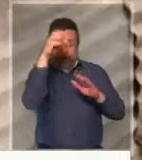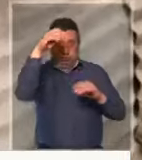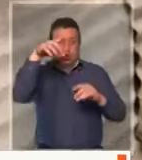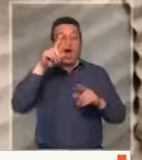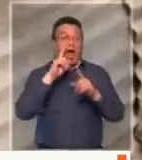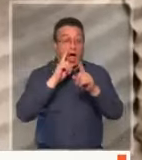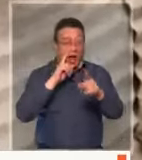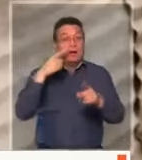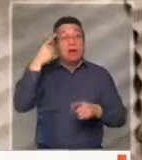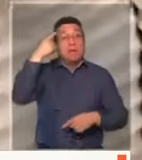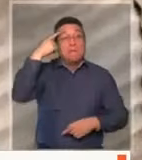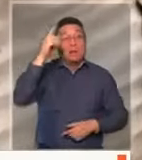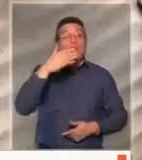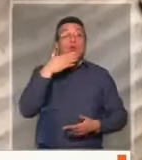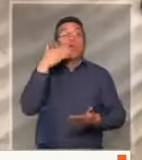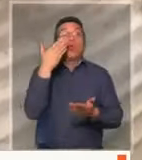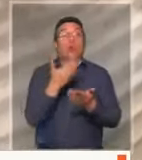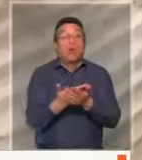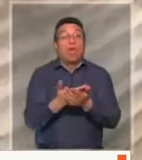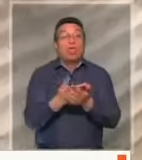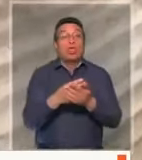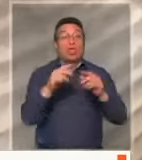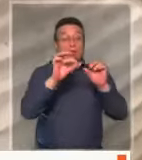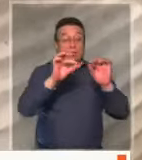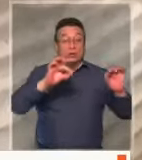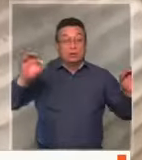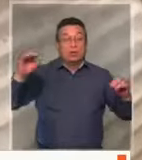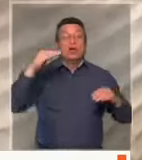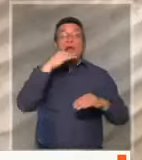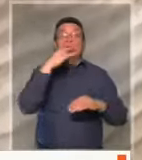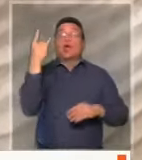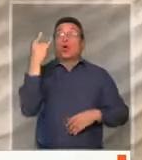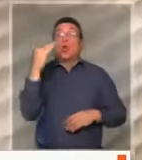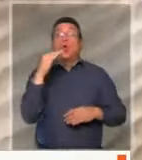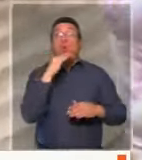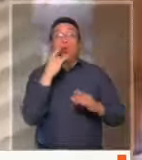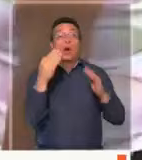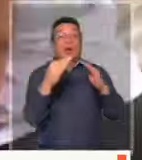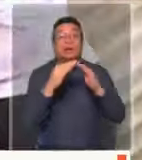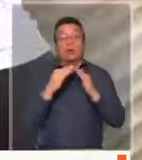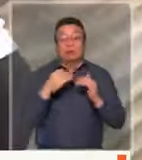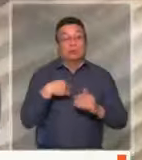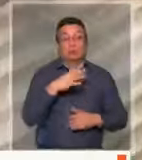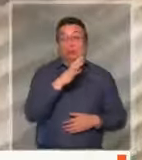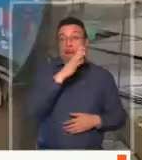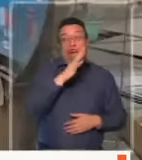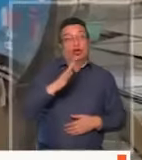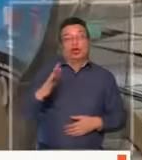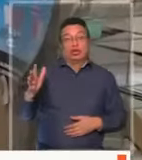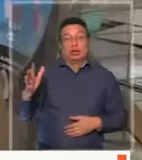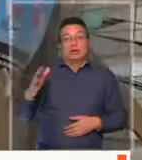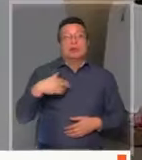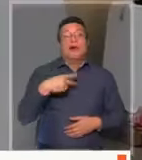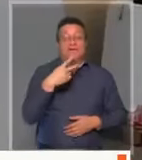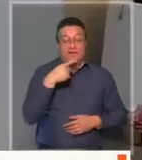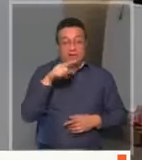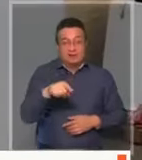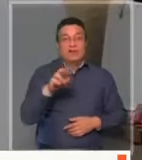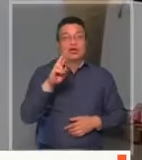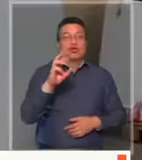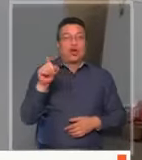tú me preguntas cuándo se va a hacer en la casa de emergencia, no tengo idea. Ellas también viven en el sector de Rosa,